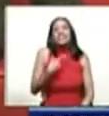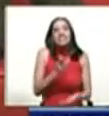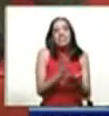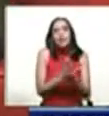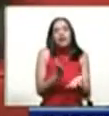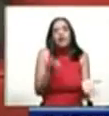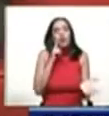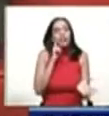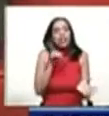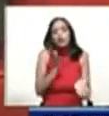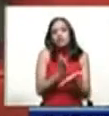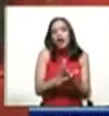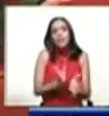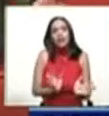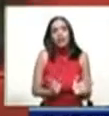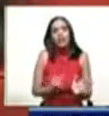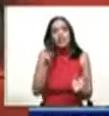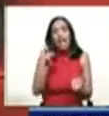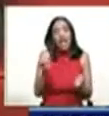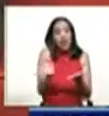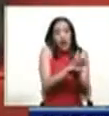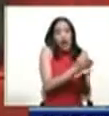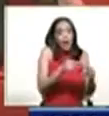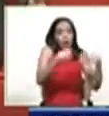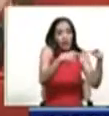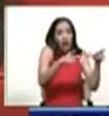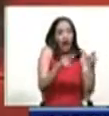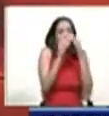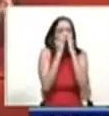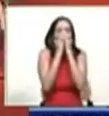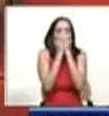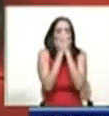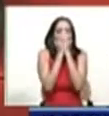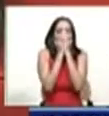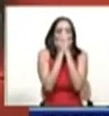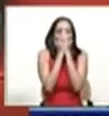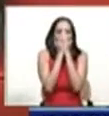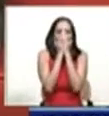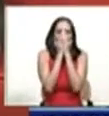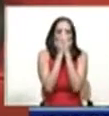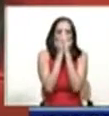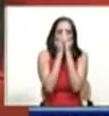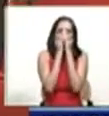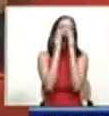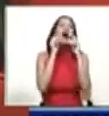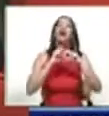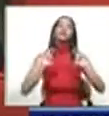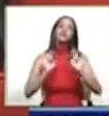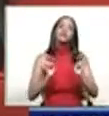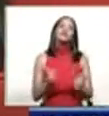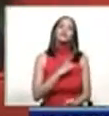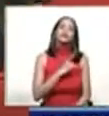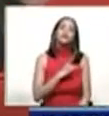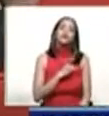estiroles y que siempre tiraron los discursos por otro lado y eran los que negociaban con profesores en las universidades. Negociaban con los gobiernos de turno para